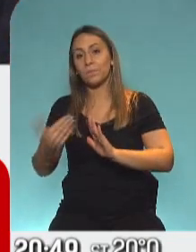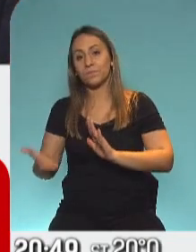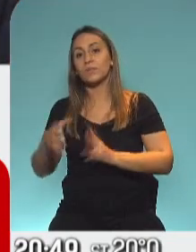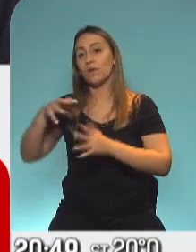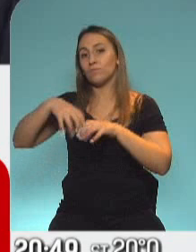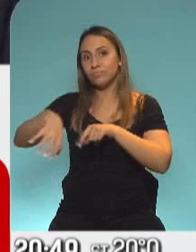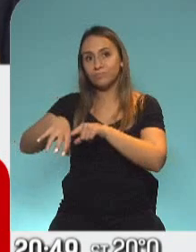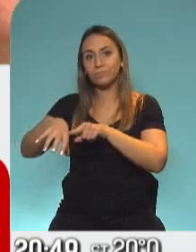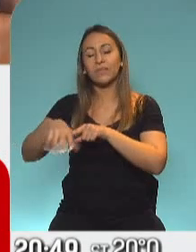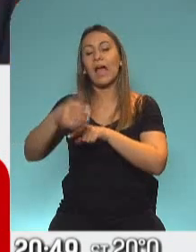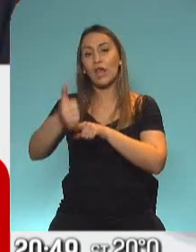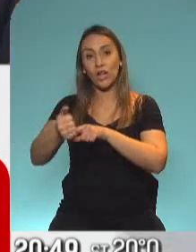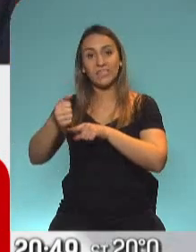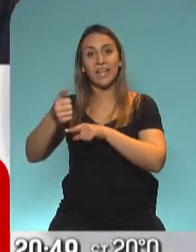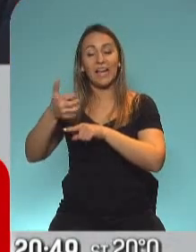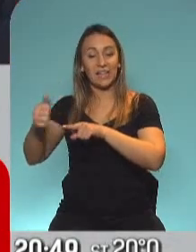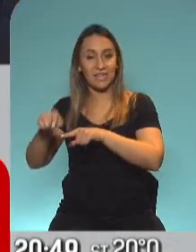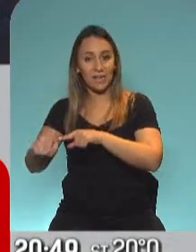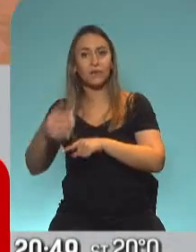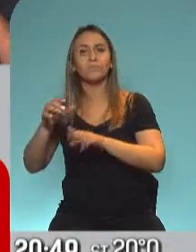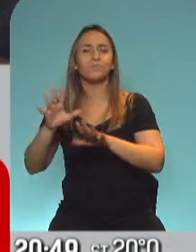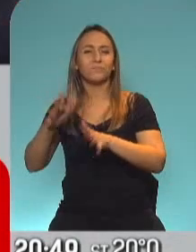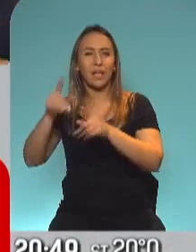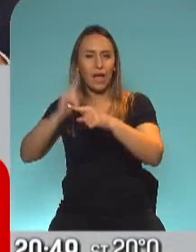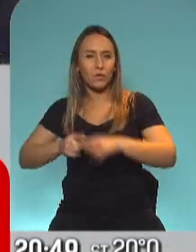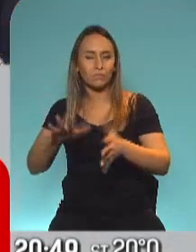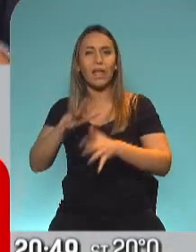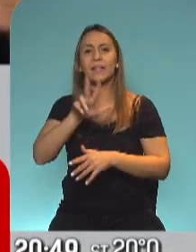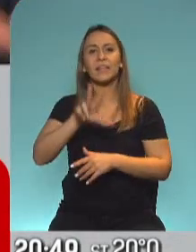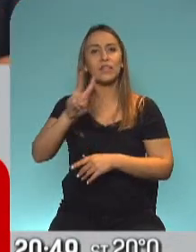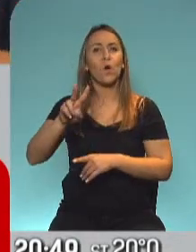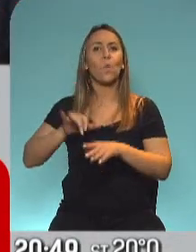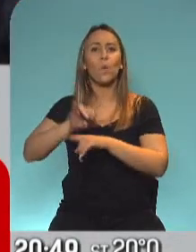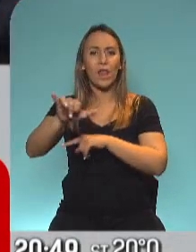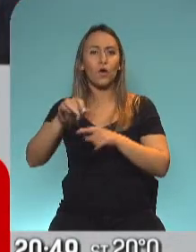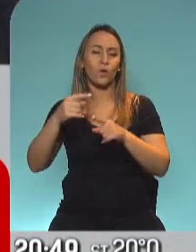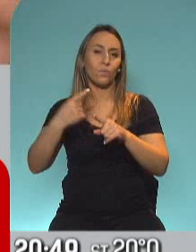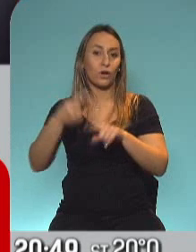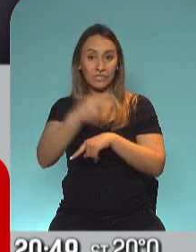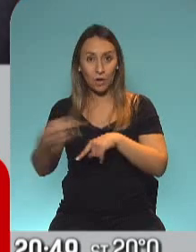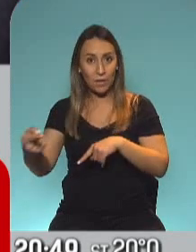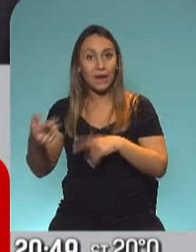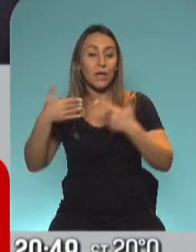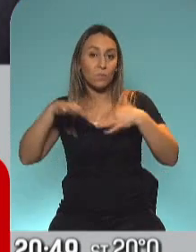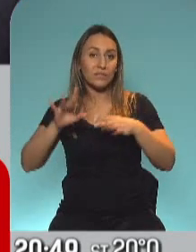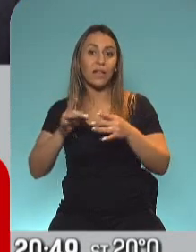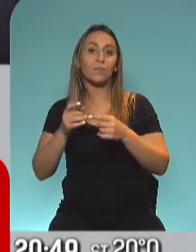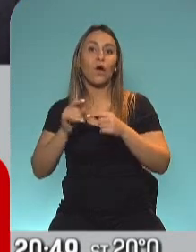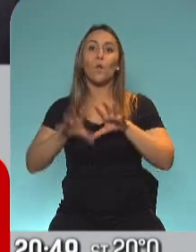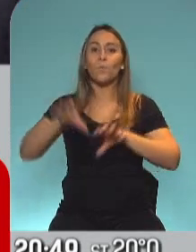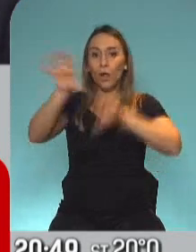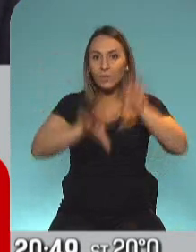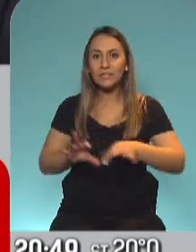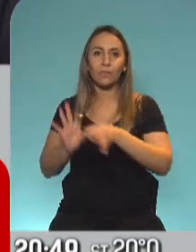tomando como cabecera, con 32 vuelos semanales aproximadamente que podrían darle la posibilidad de darle conectividad a todas las provincias del